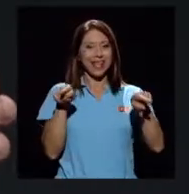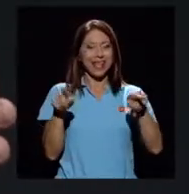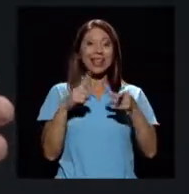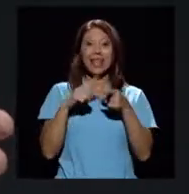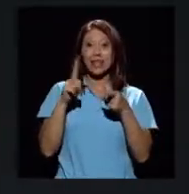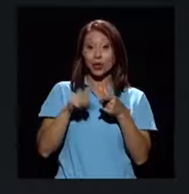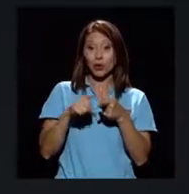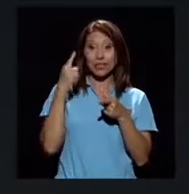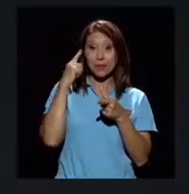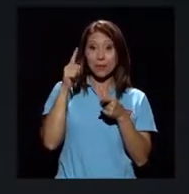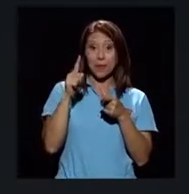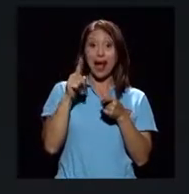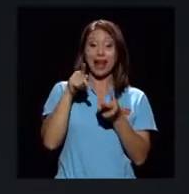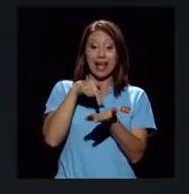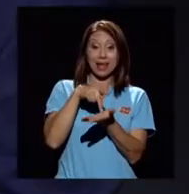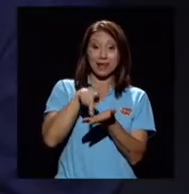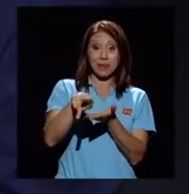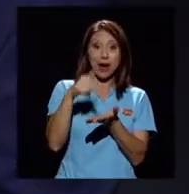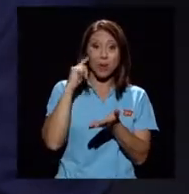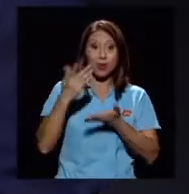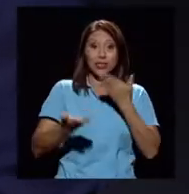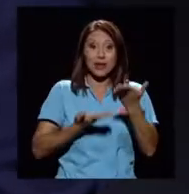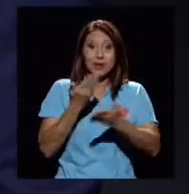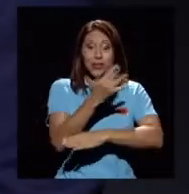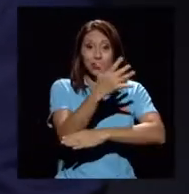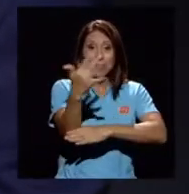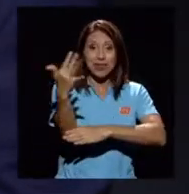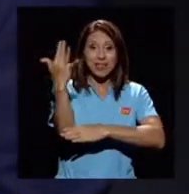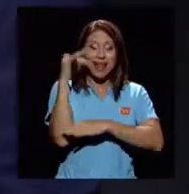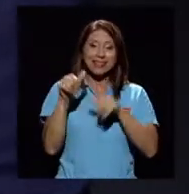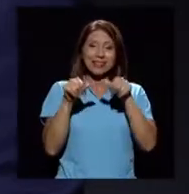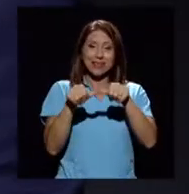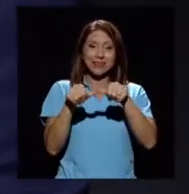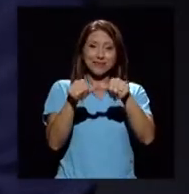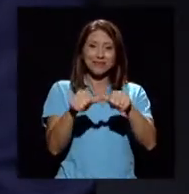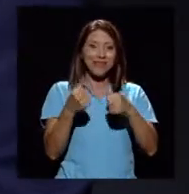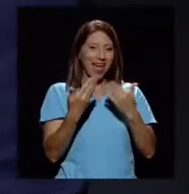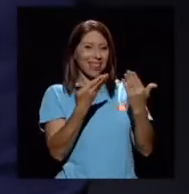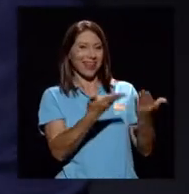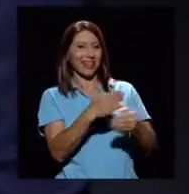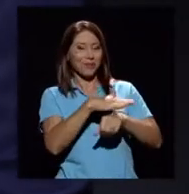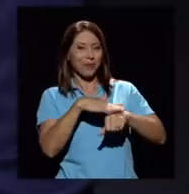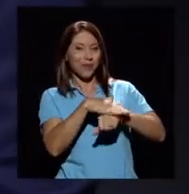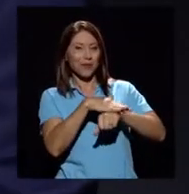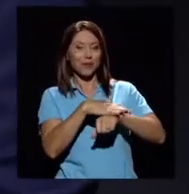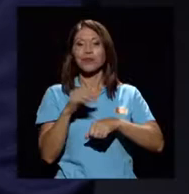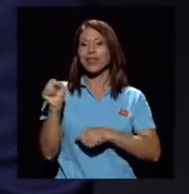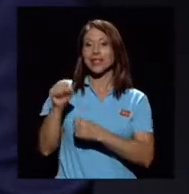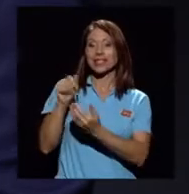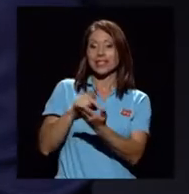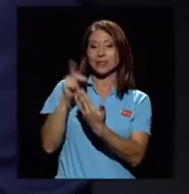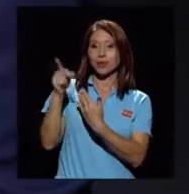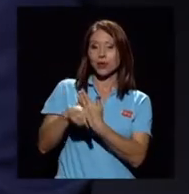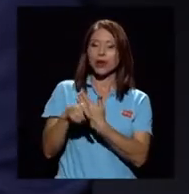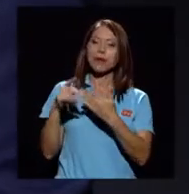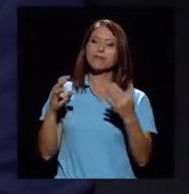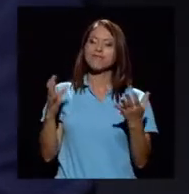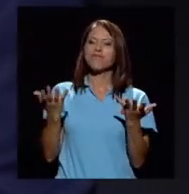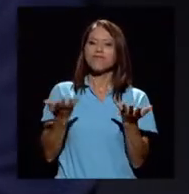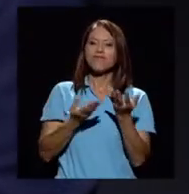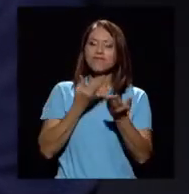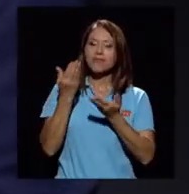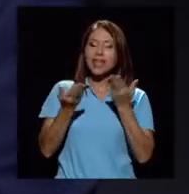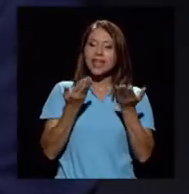para que se conserve es a lo que don Juan se refería, pero adelante. Exactamente. Entonces, bueno, este programa en lo que consistía era